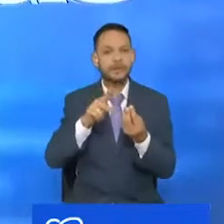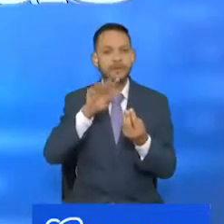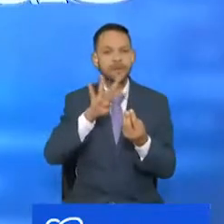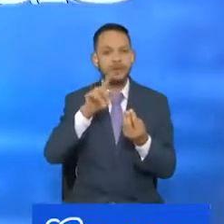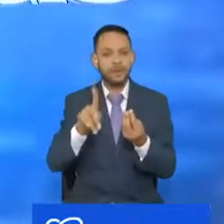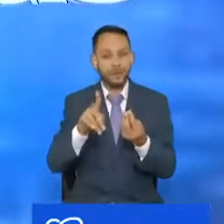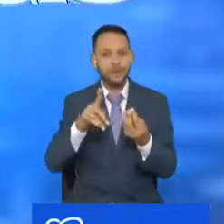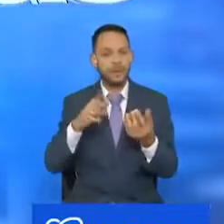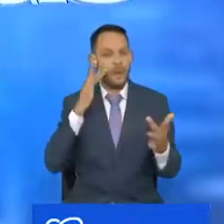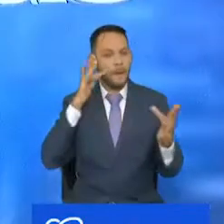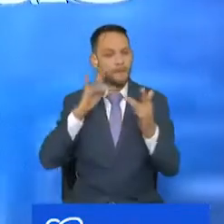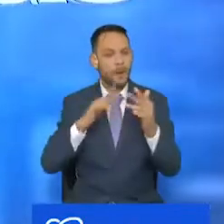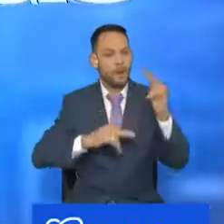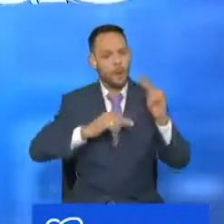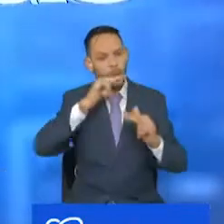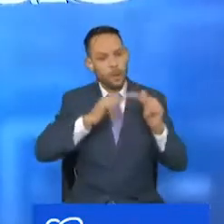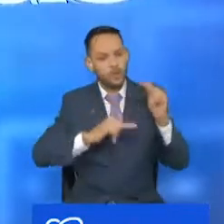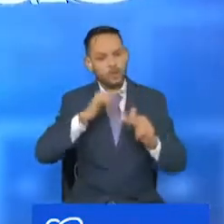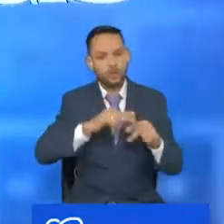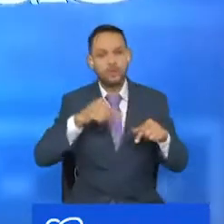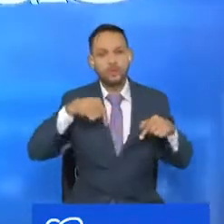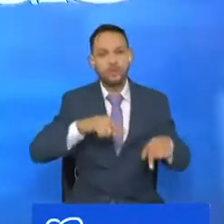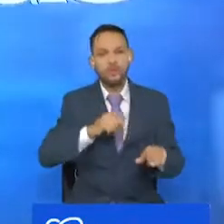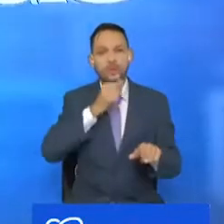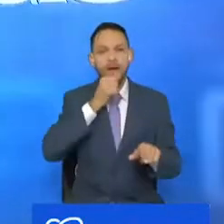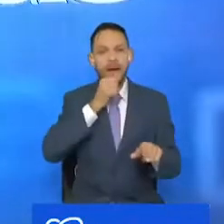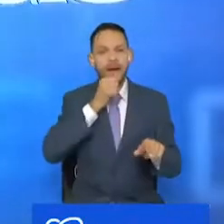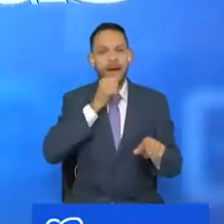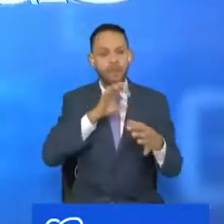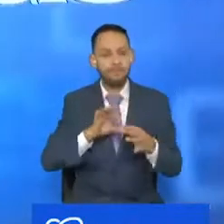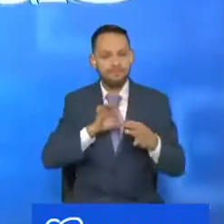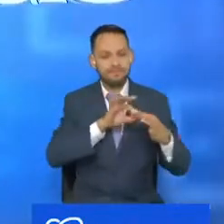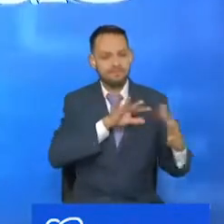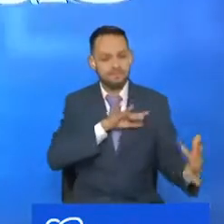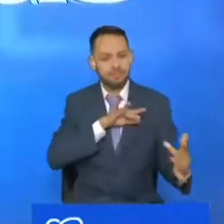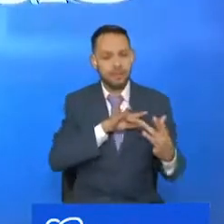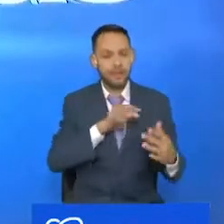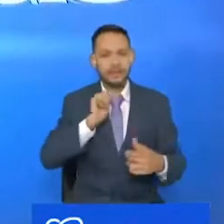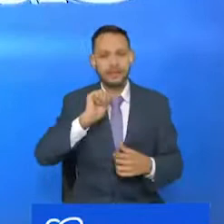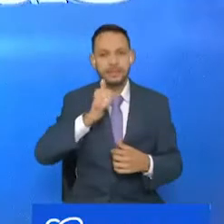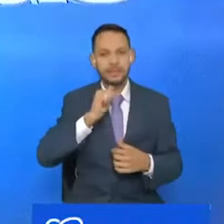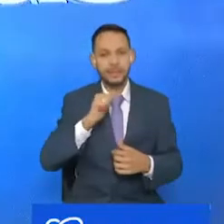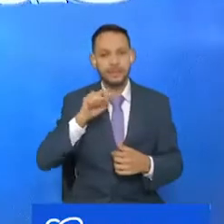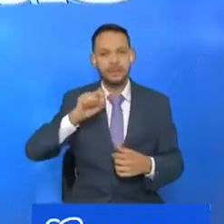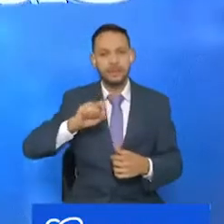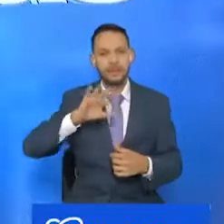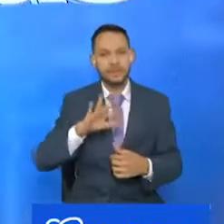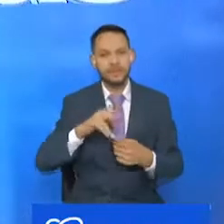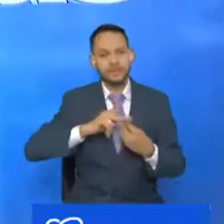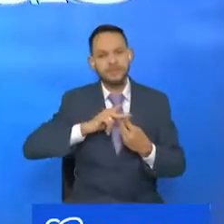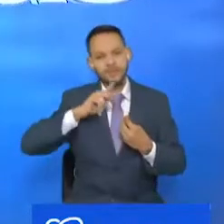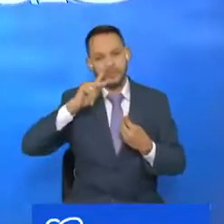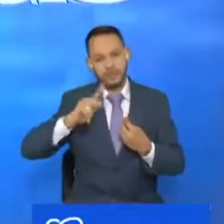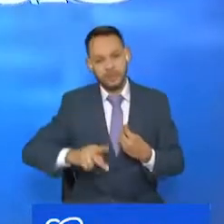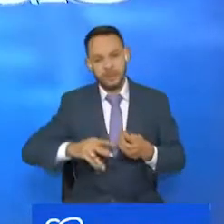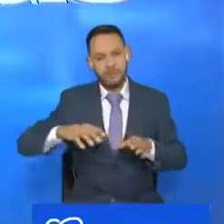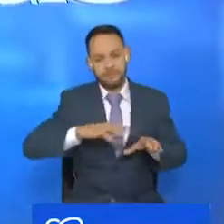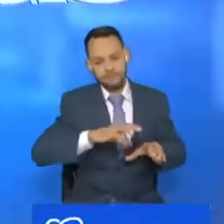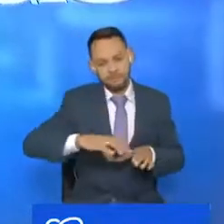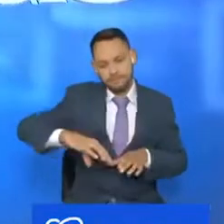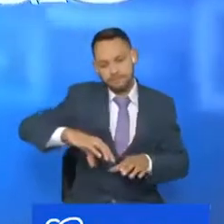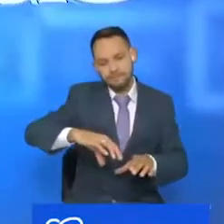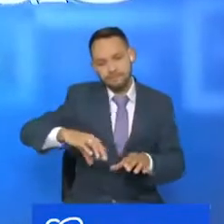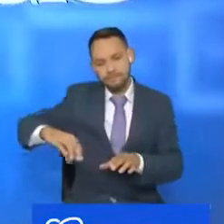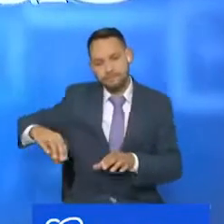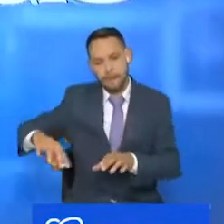ejecuta horas en esta zona rural de manizales la proyección es intervenir 10,5 kilómetros con tubería de acueducto y alcantarillado divididos en